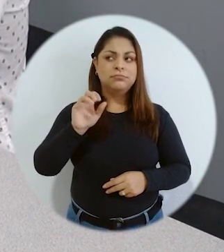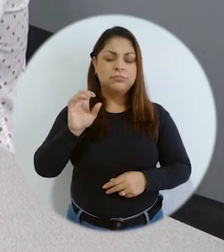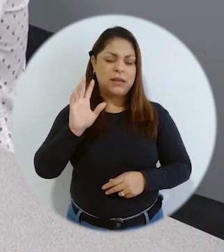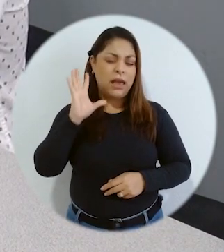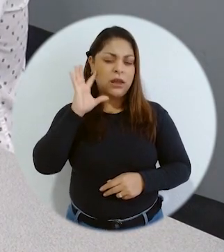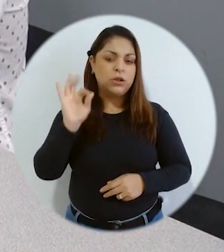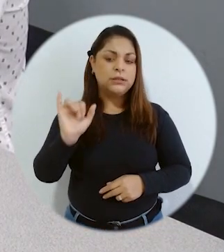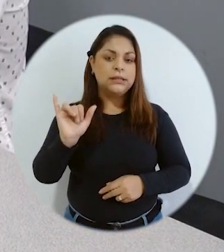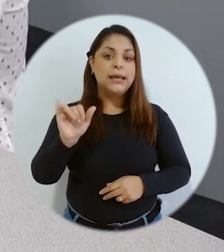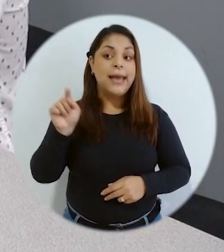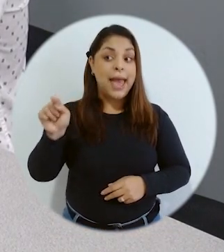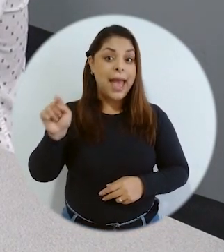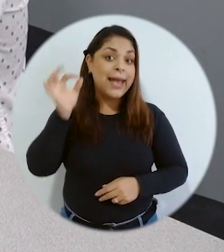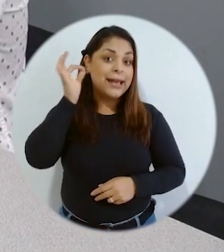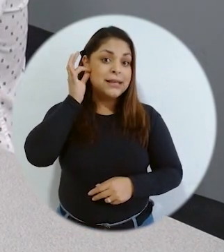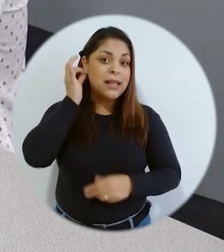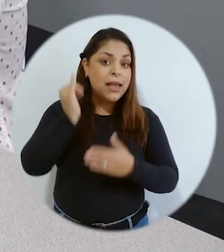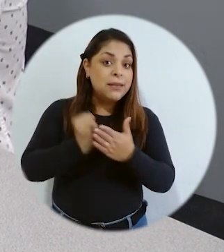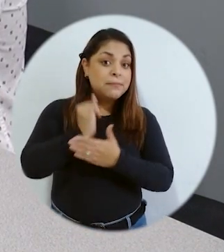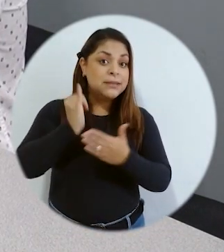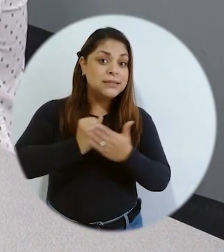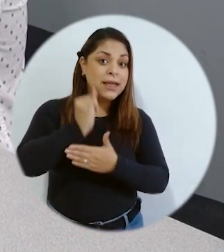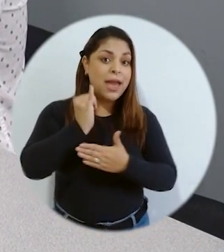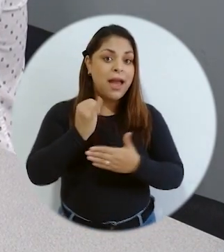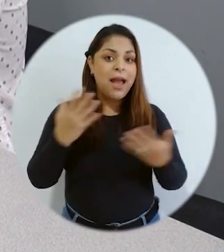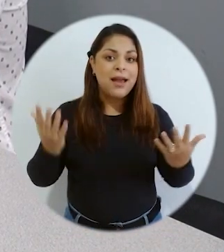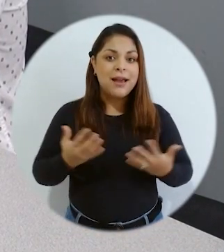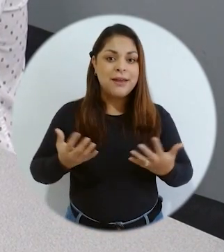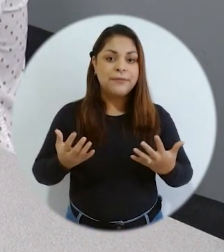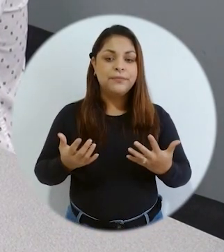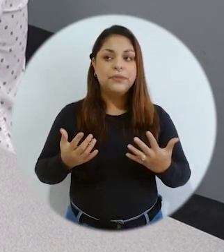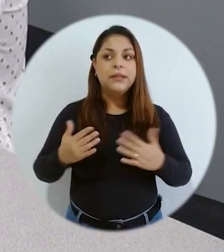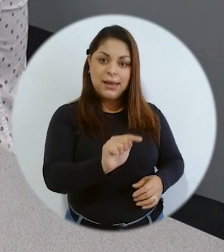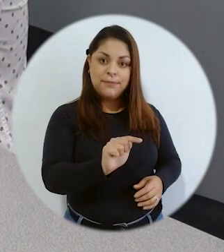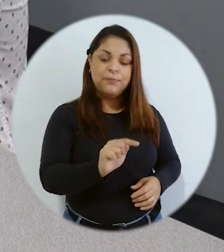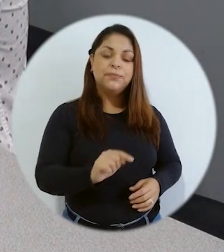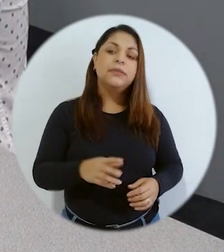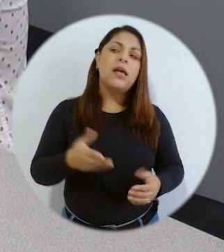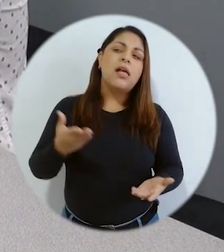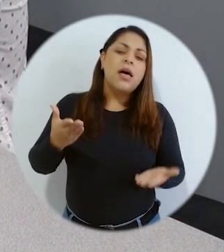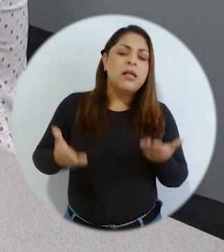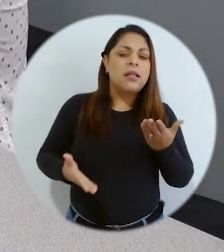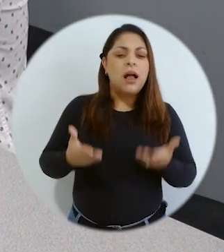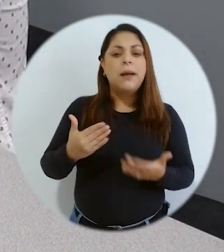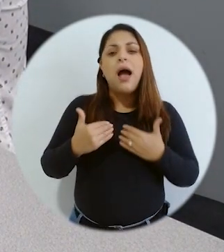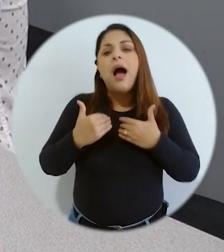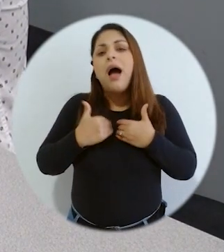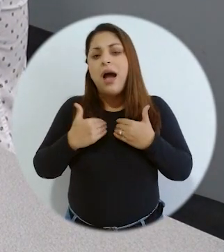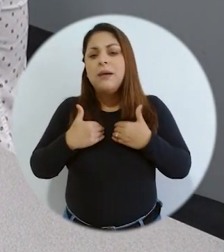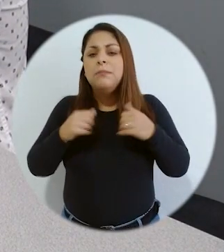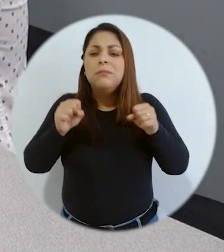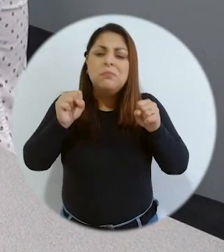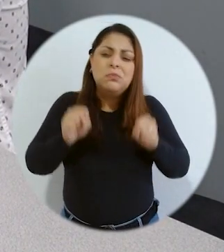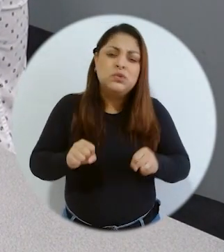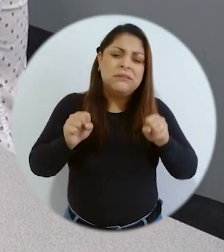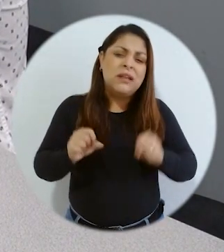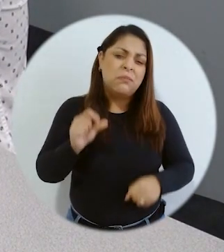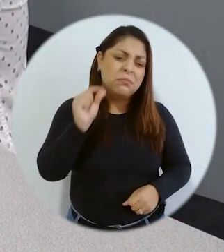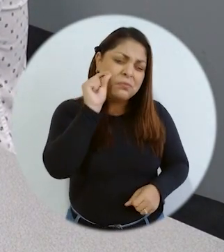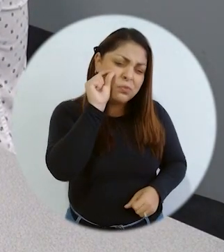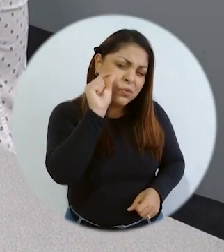personas desaparecidas, costarricenses que fueron bajo esa premisa de ayudar a salir de la opresión a